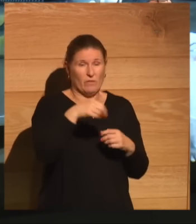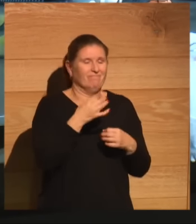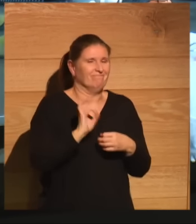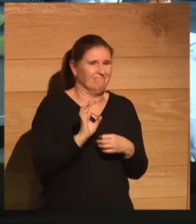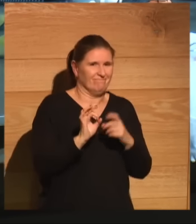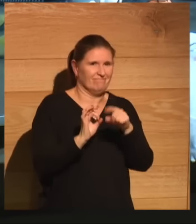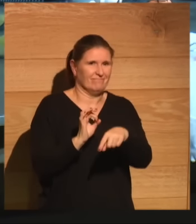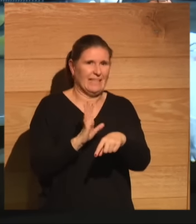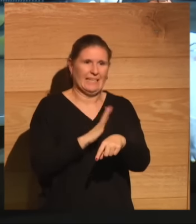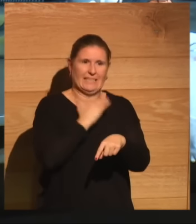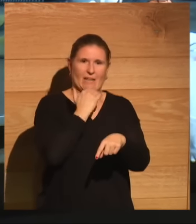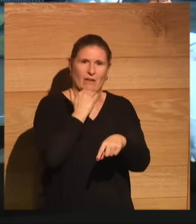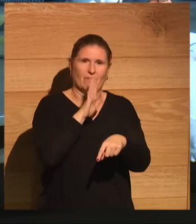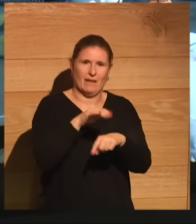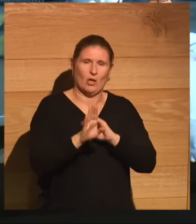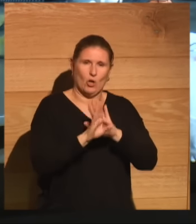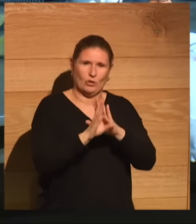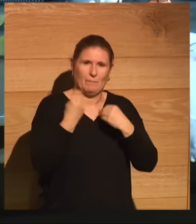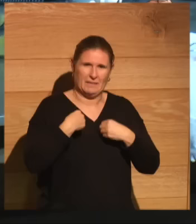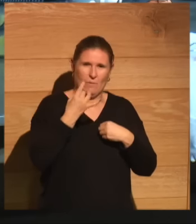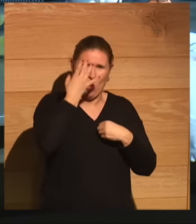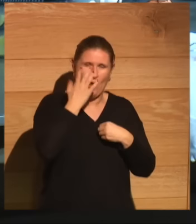es algo muy permanente.